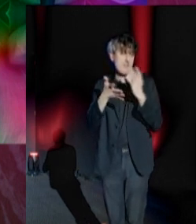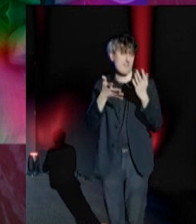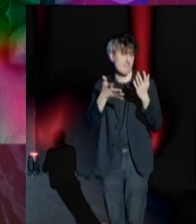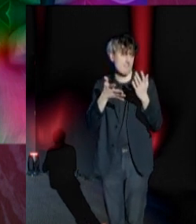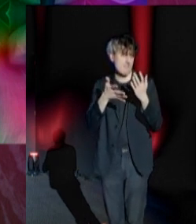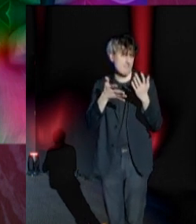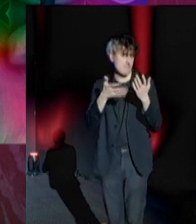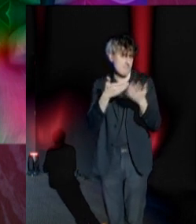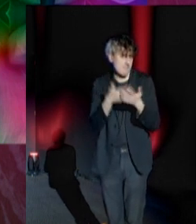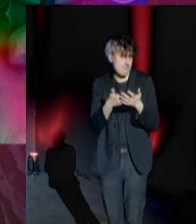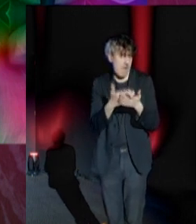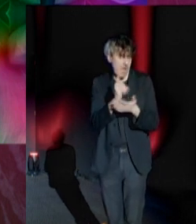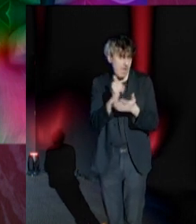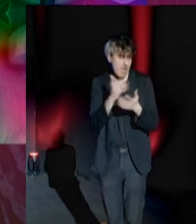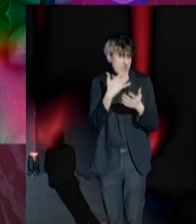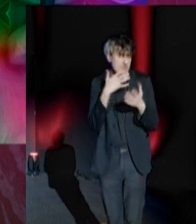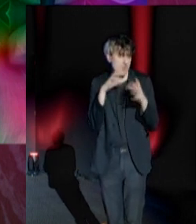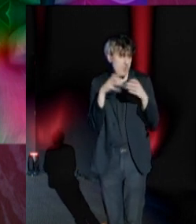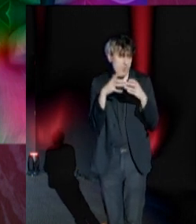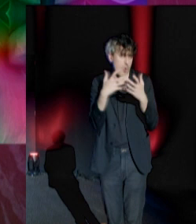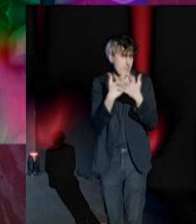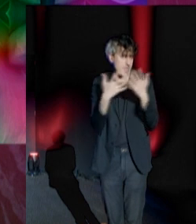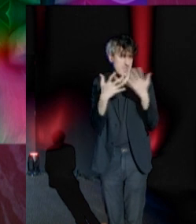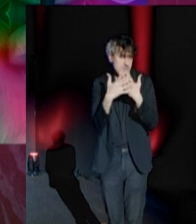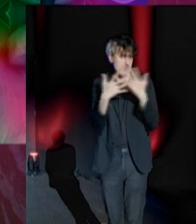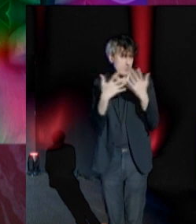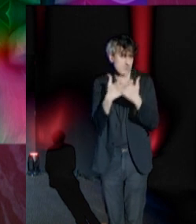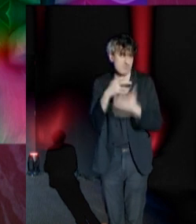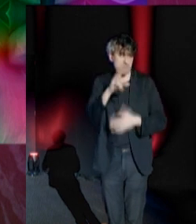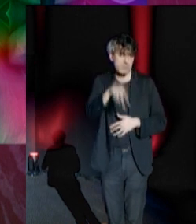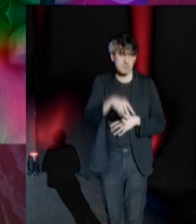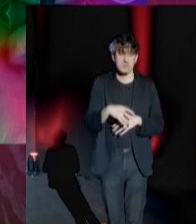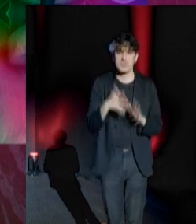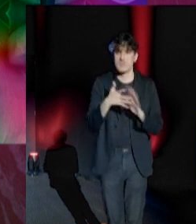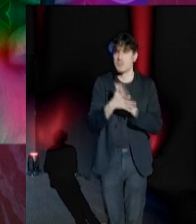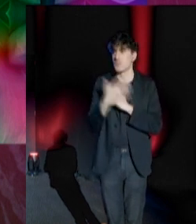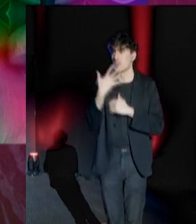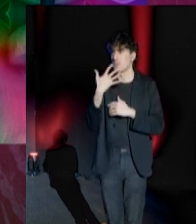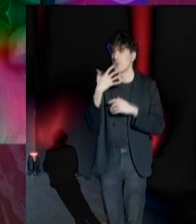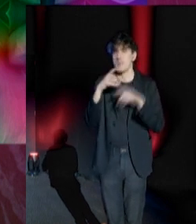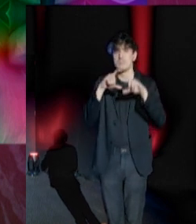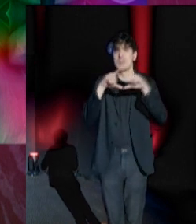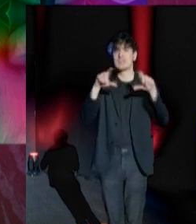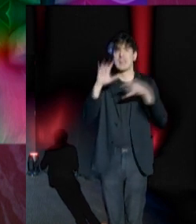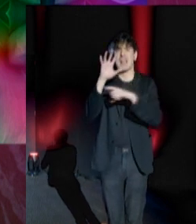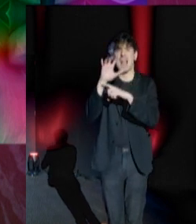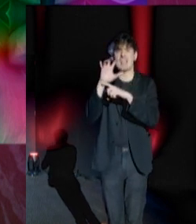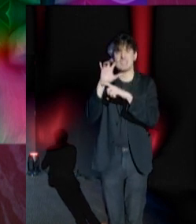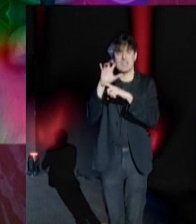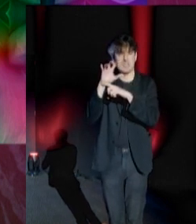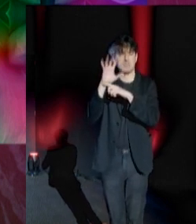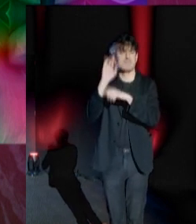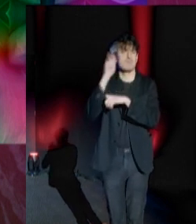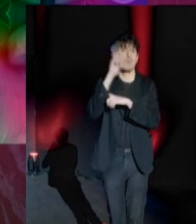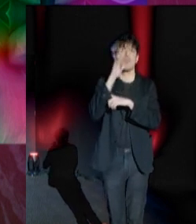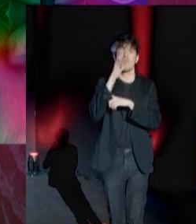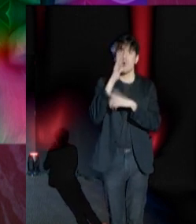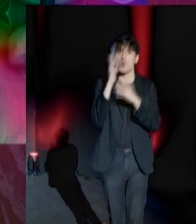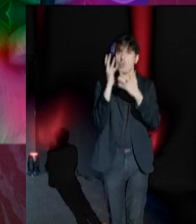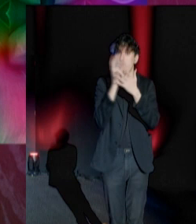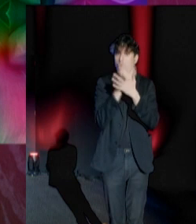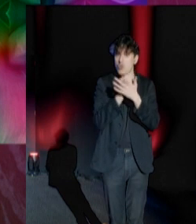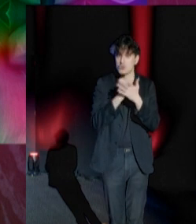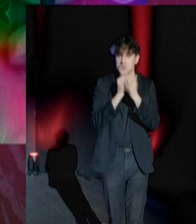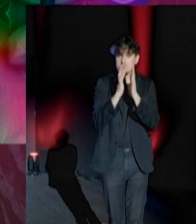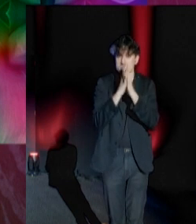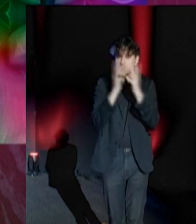solo tecnológico es un grupo mixto el éxito de kaisa por ejemplo es porque todos los usuarios de negocio estaban empujando y